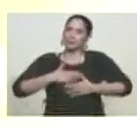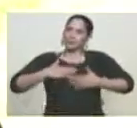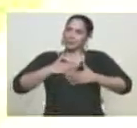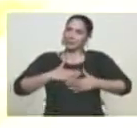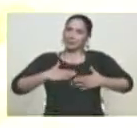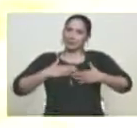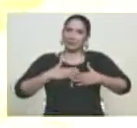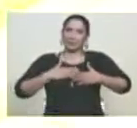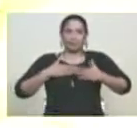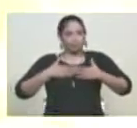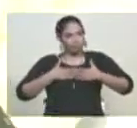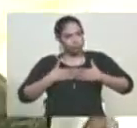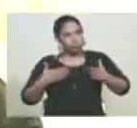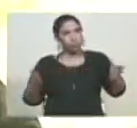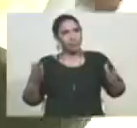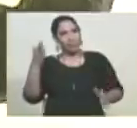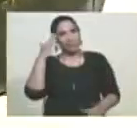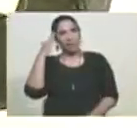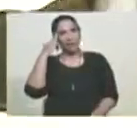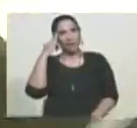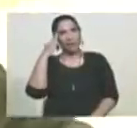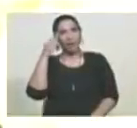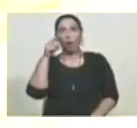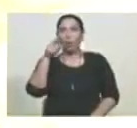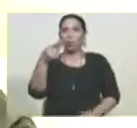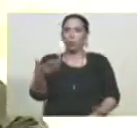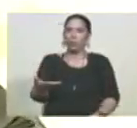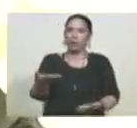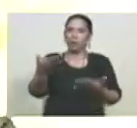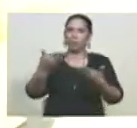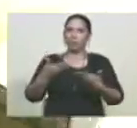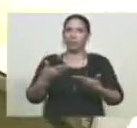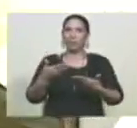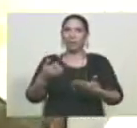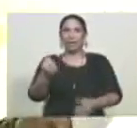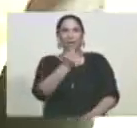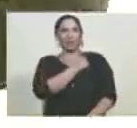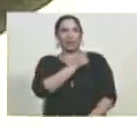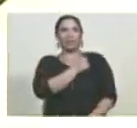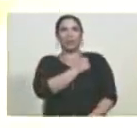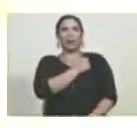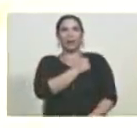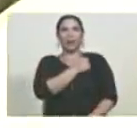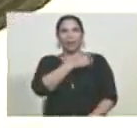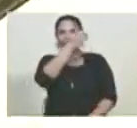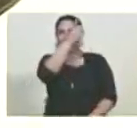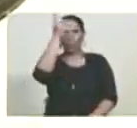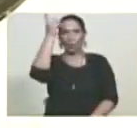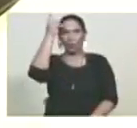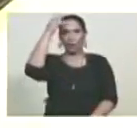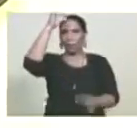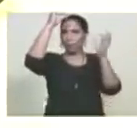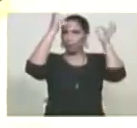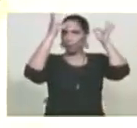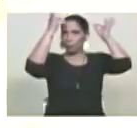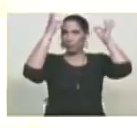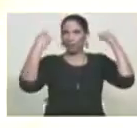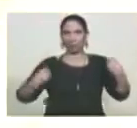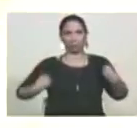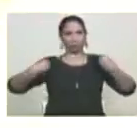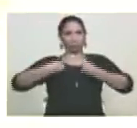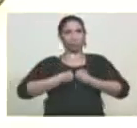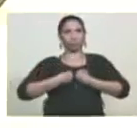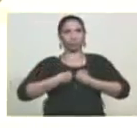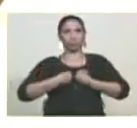saber que usted nos está recibiendo, camarada Diosdado. Mira, me traje tu chaqueta. El sombrero de marzo